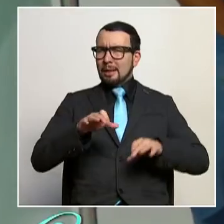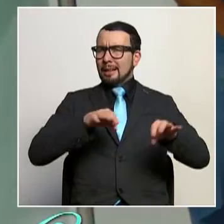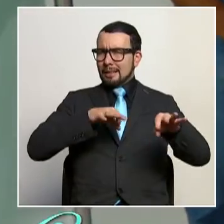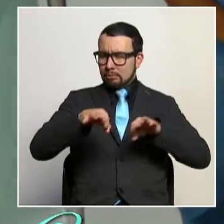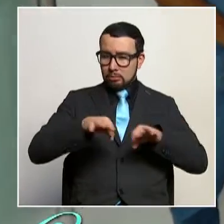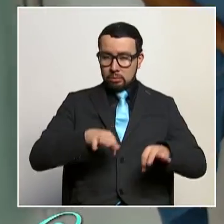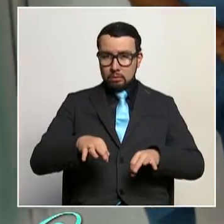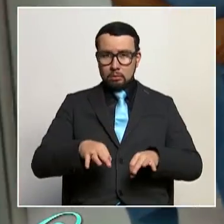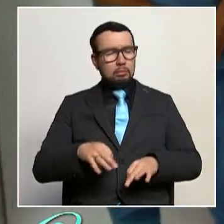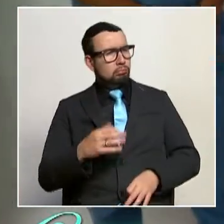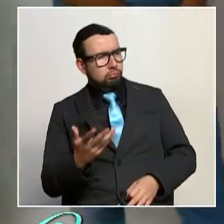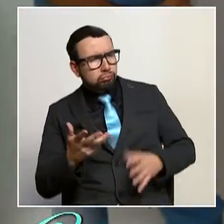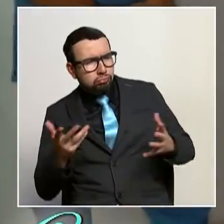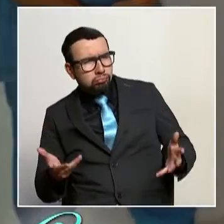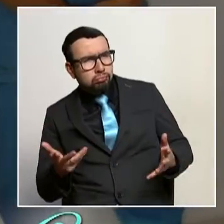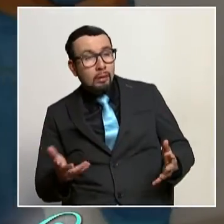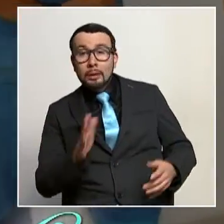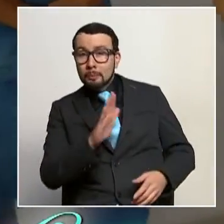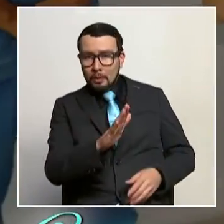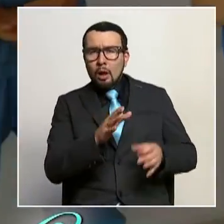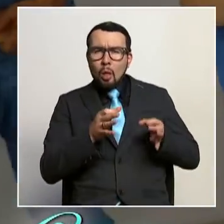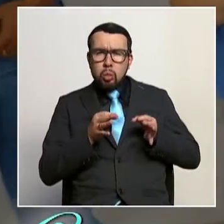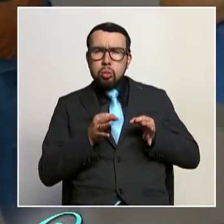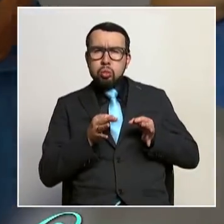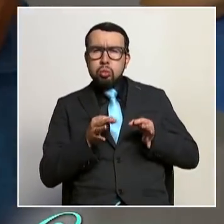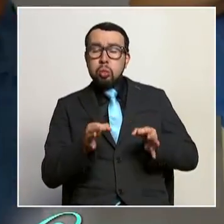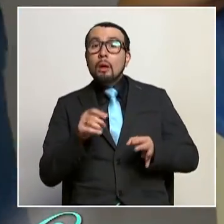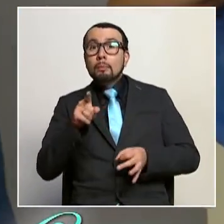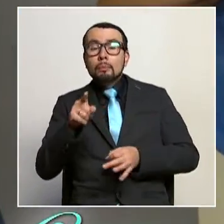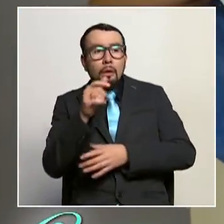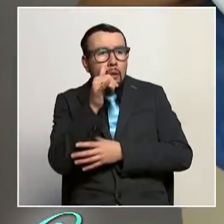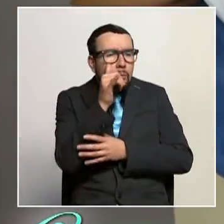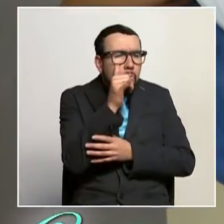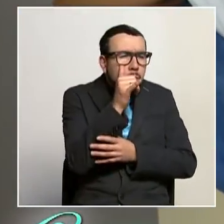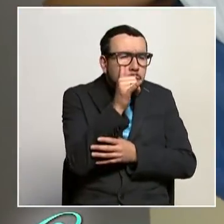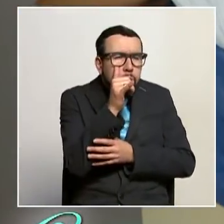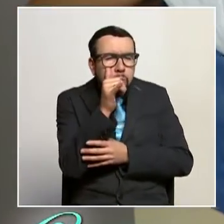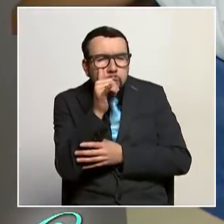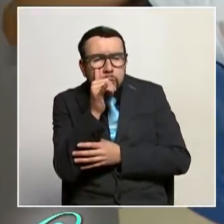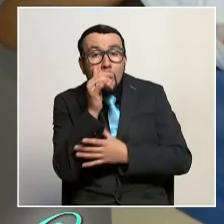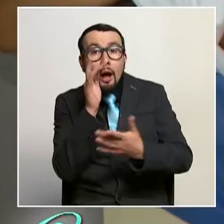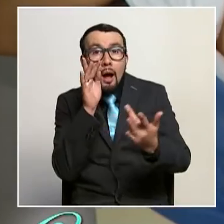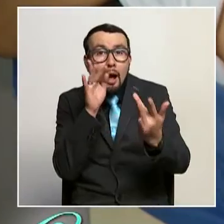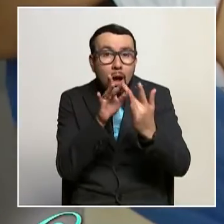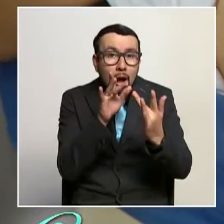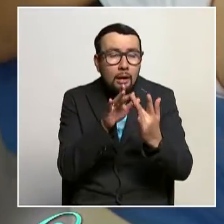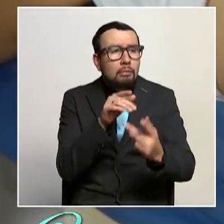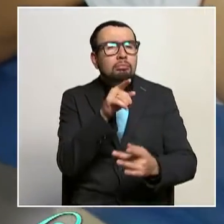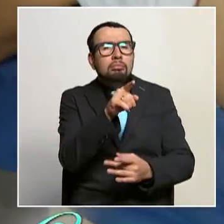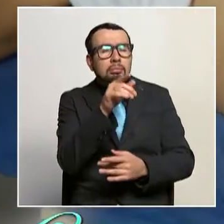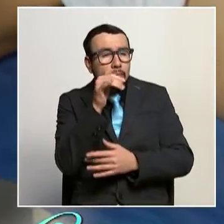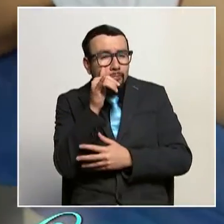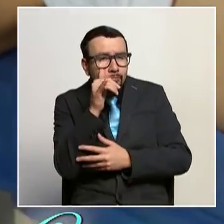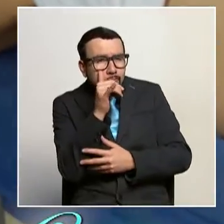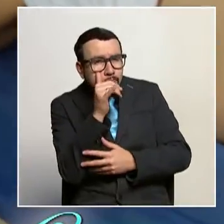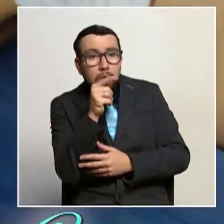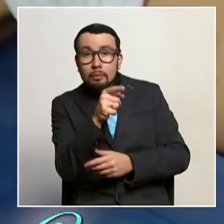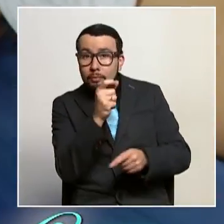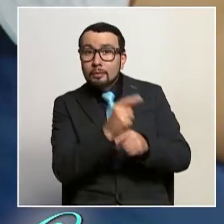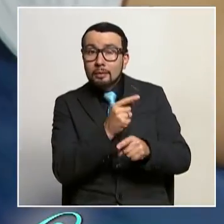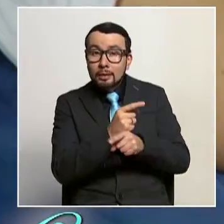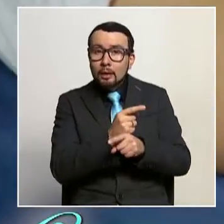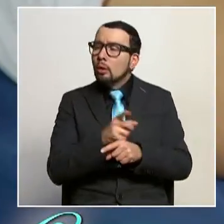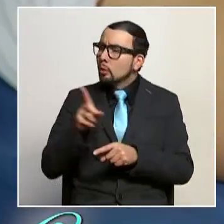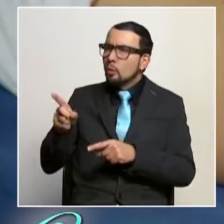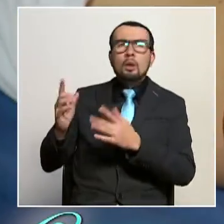porque muchos dirán, hagámoslo un poco lento para que Julián nos pueda hacer la imagen de lo que está sucediendo. Y usted